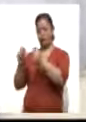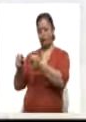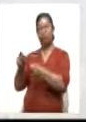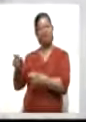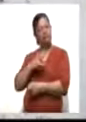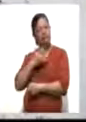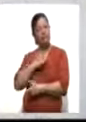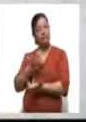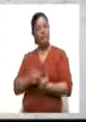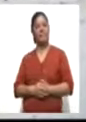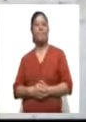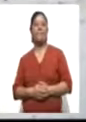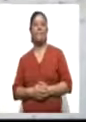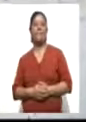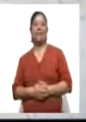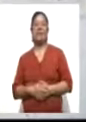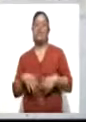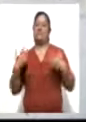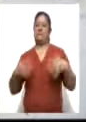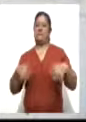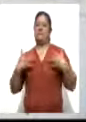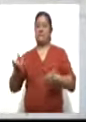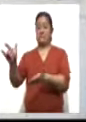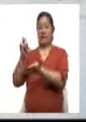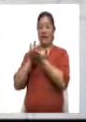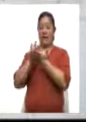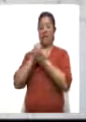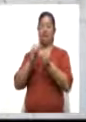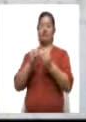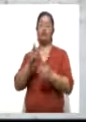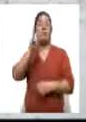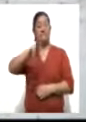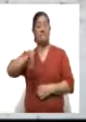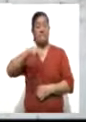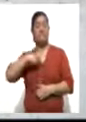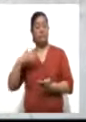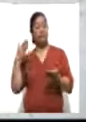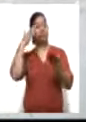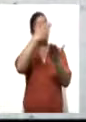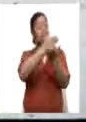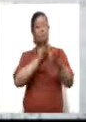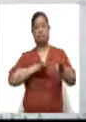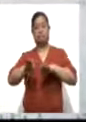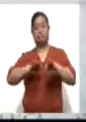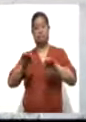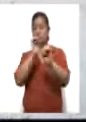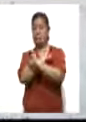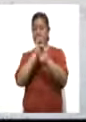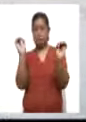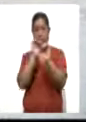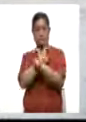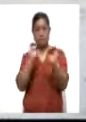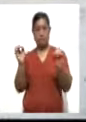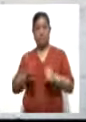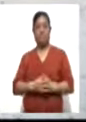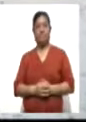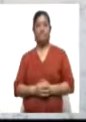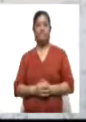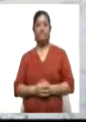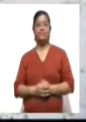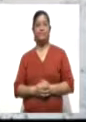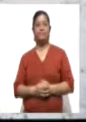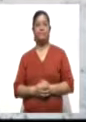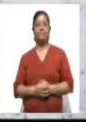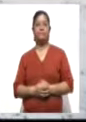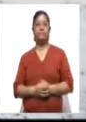apoyo. Pues mucho, porque la verdad pues no salimos a trabajar, no hay, ahora sí no